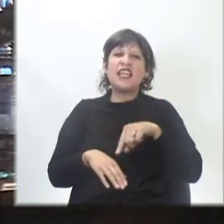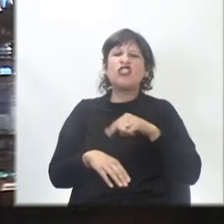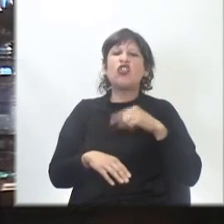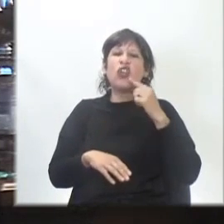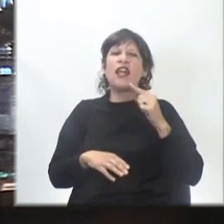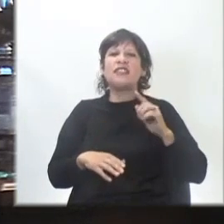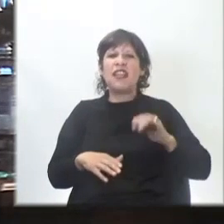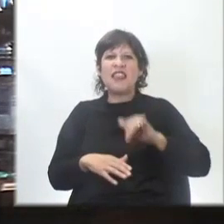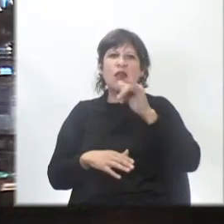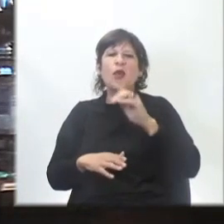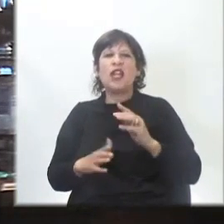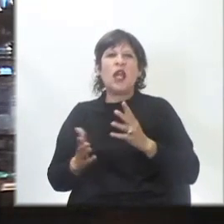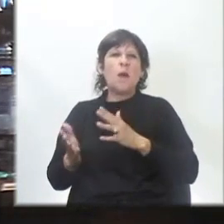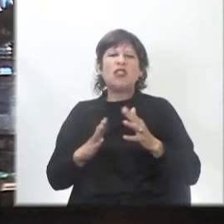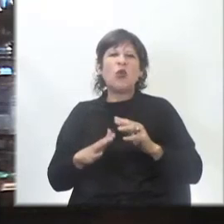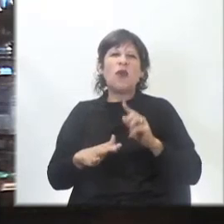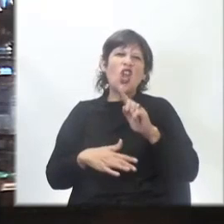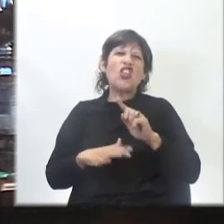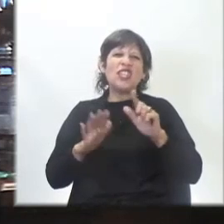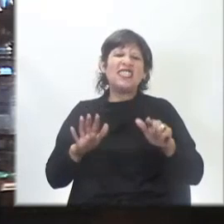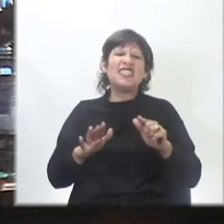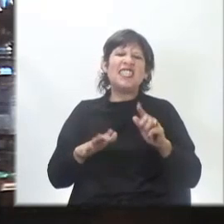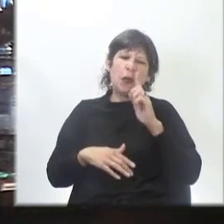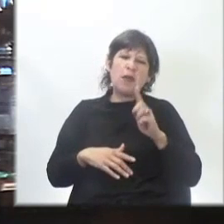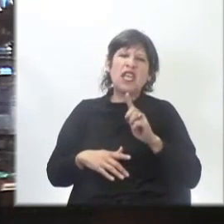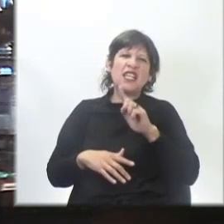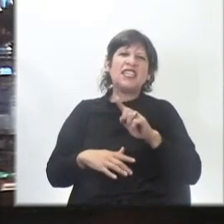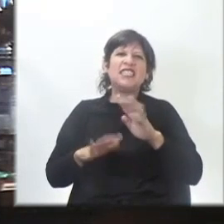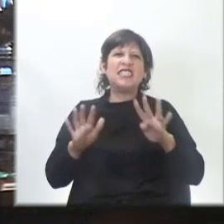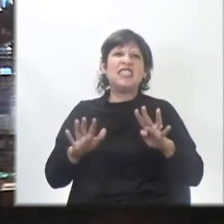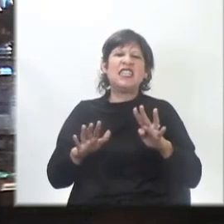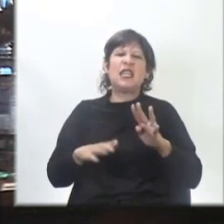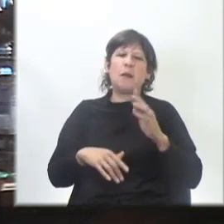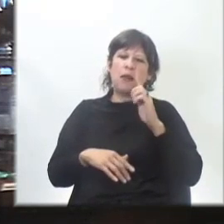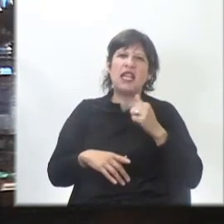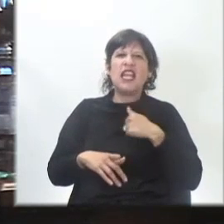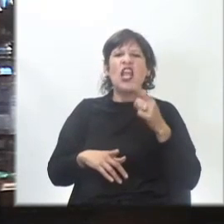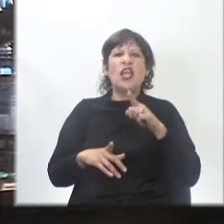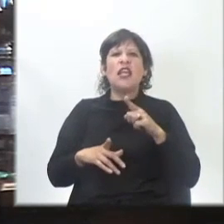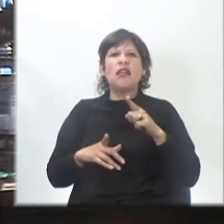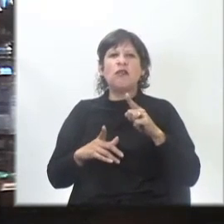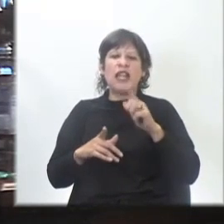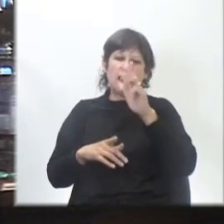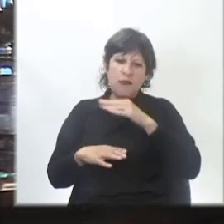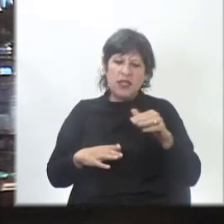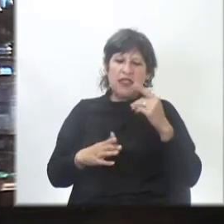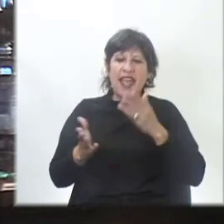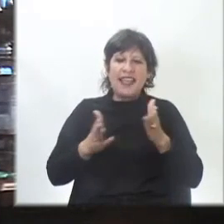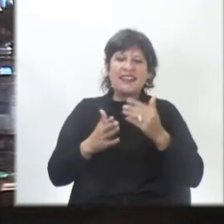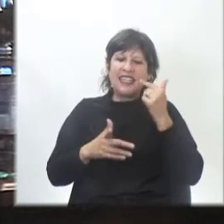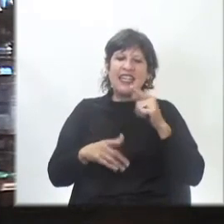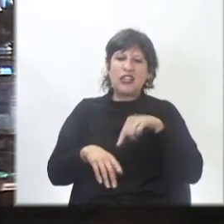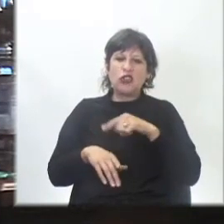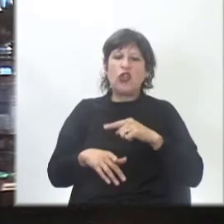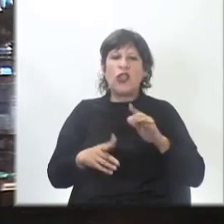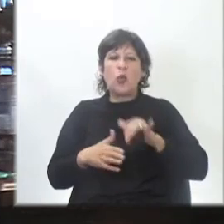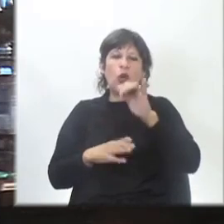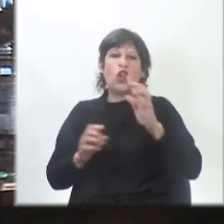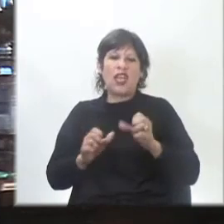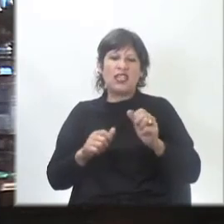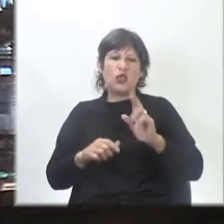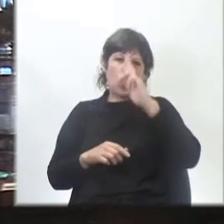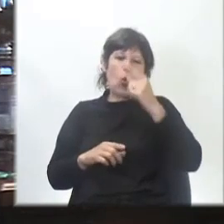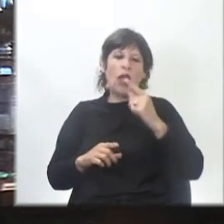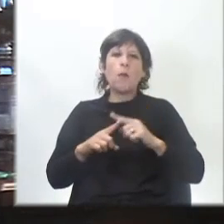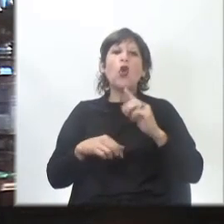queda, que son 17 y 19.000, entre las horas de vuelo promedio que hace Uruguay por año, ¿no? Y eso le